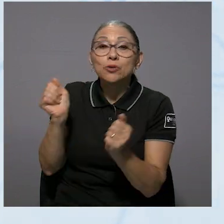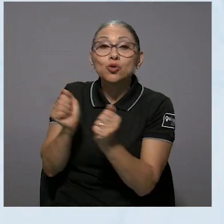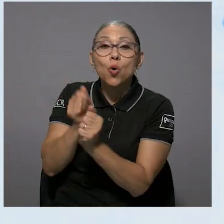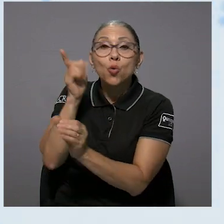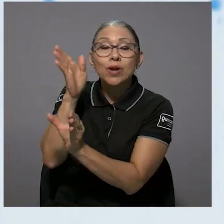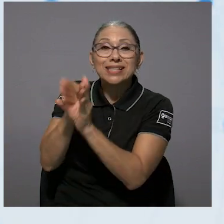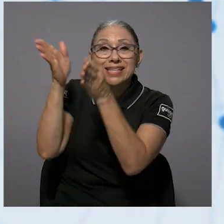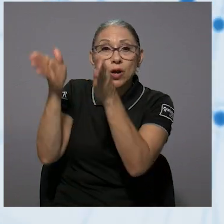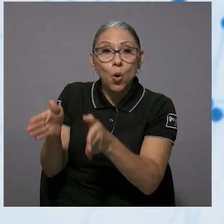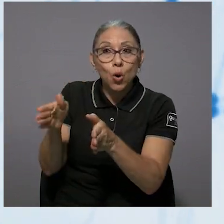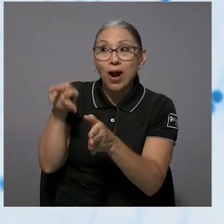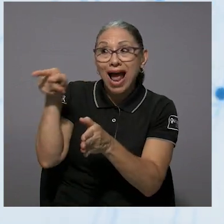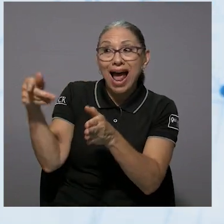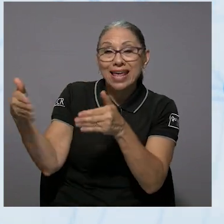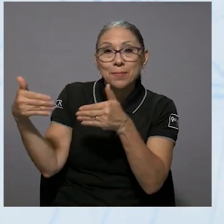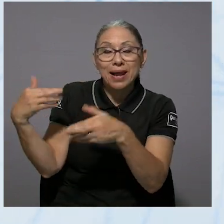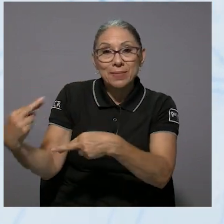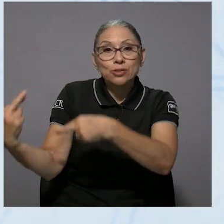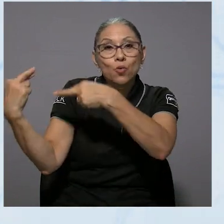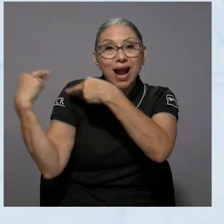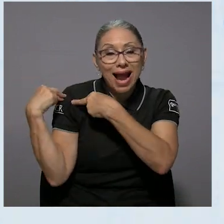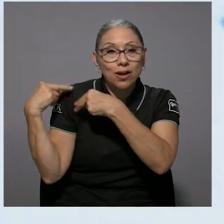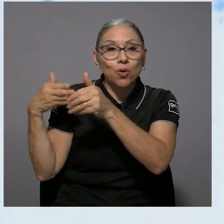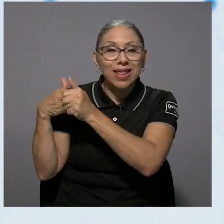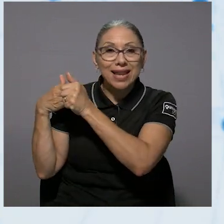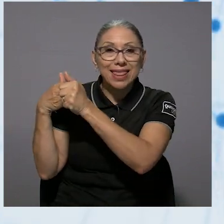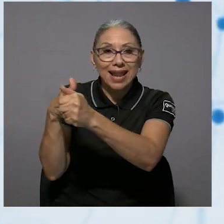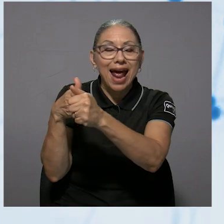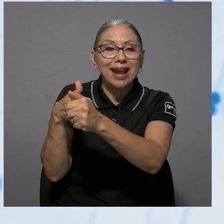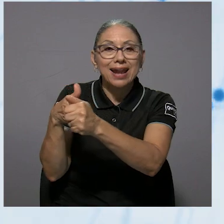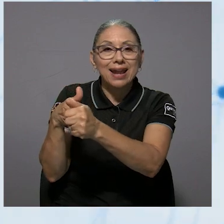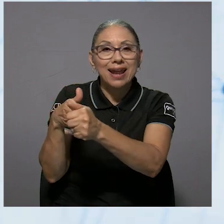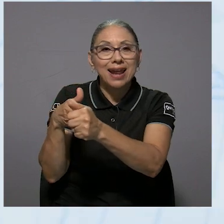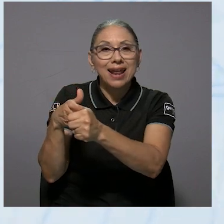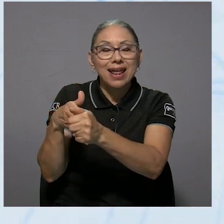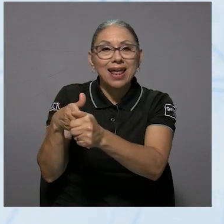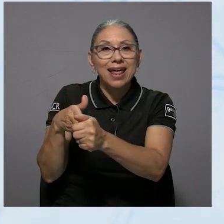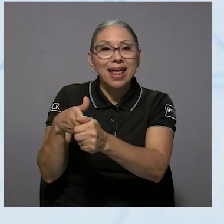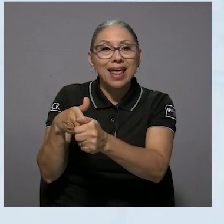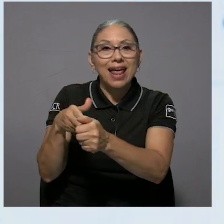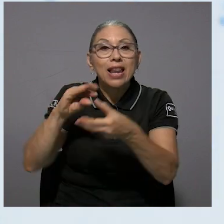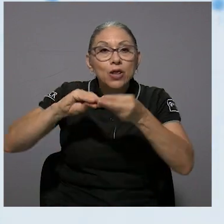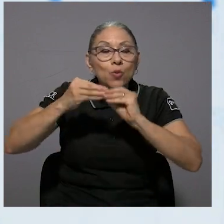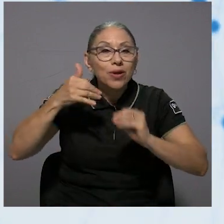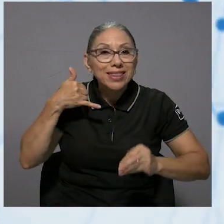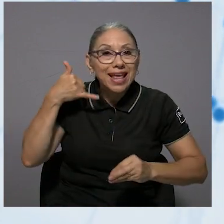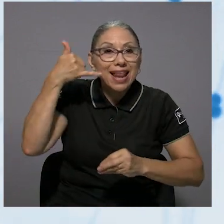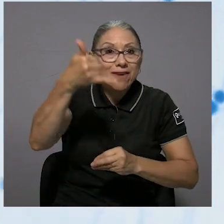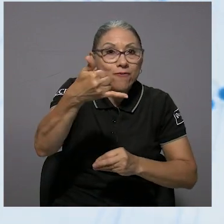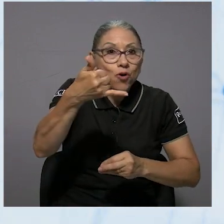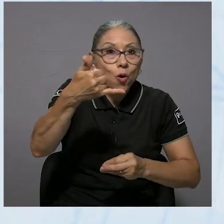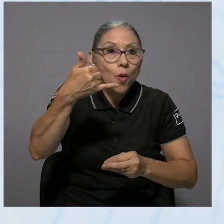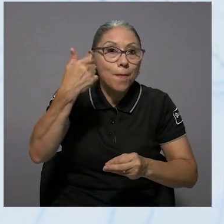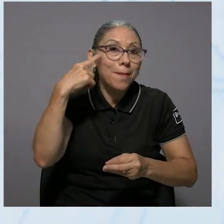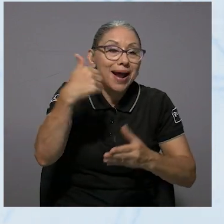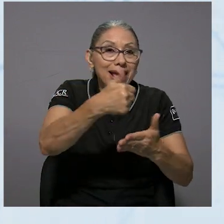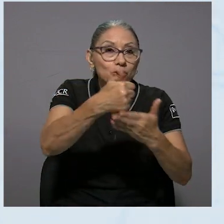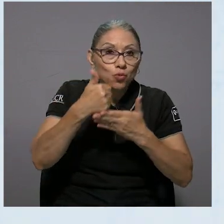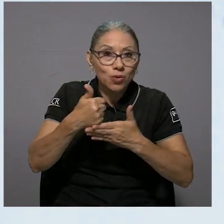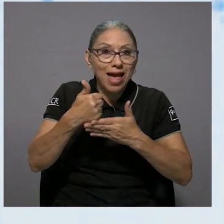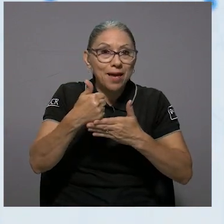que estuvo a cargo en Panamá de liderar el teléfono de ayuda y